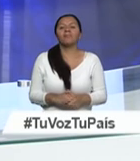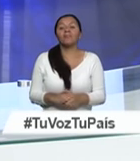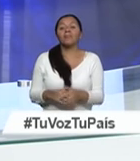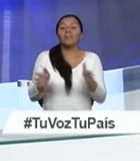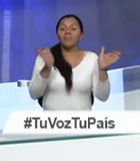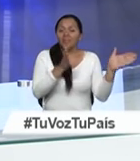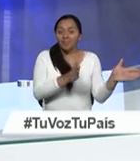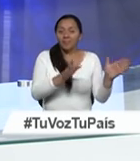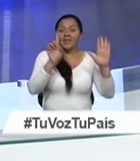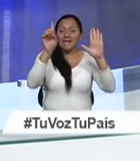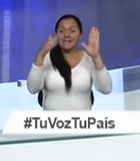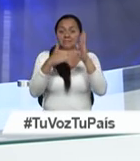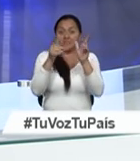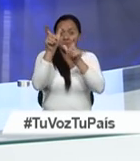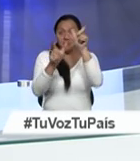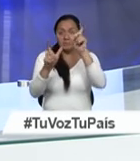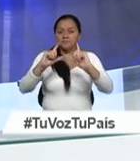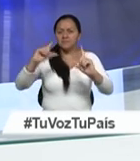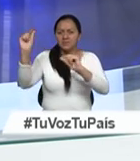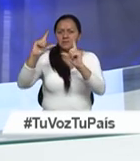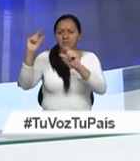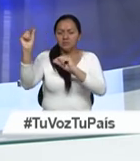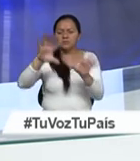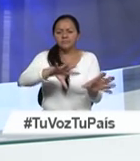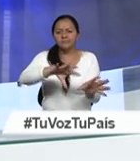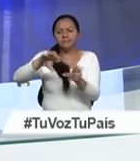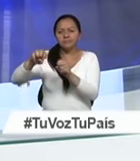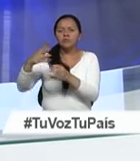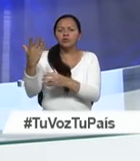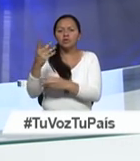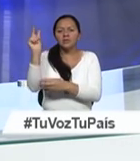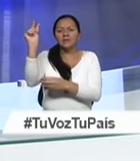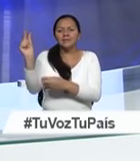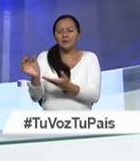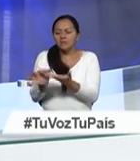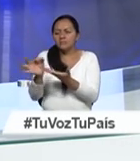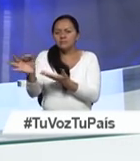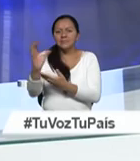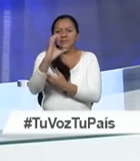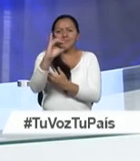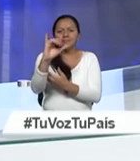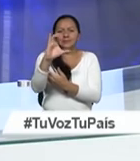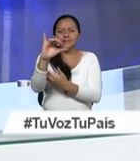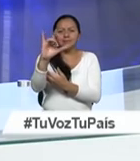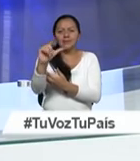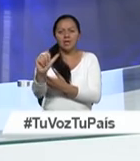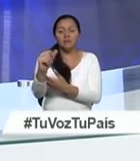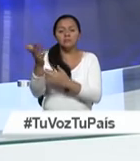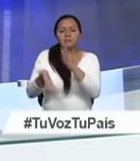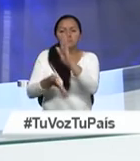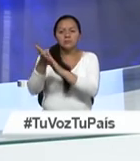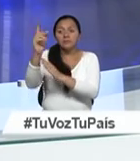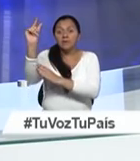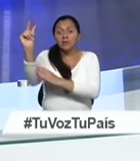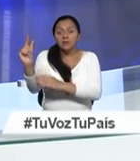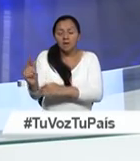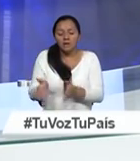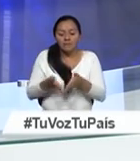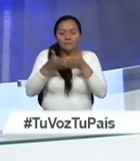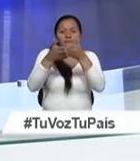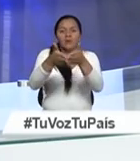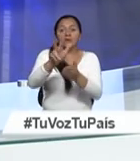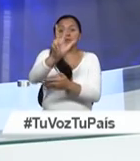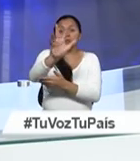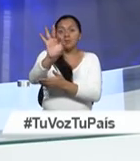Alrededor de 6.000 inmigrantes han sido rescatados en el canal de Sicilia mientras navegaban rumbo a Italia a bordo de